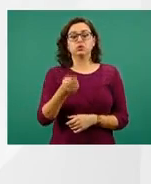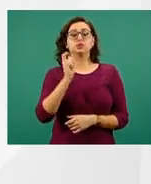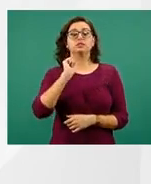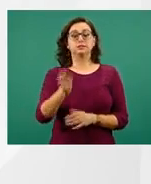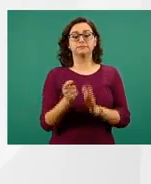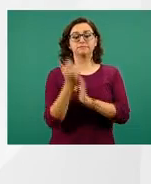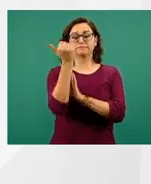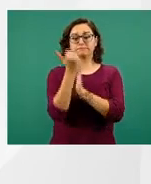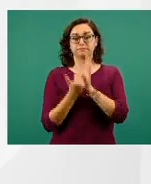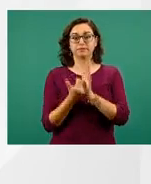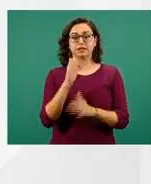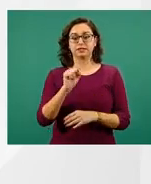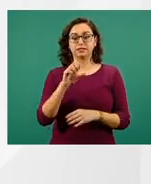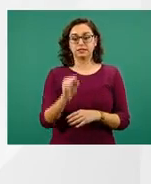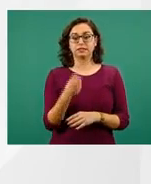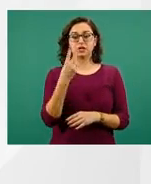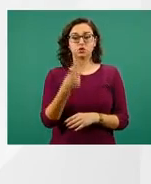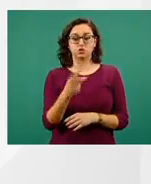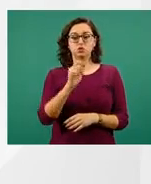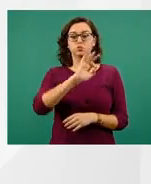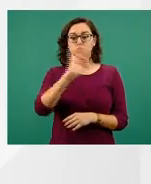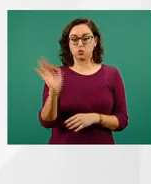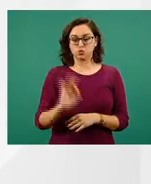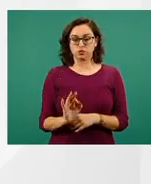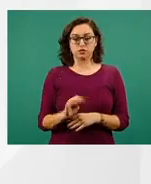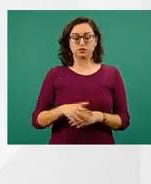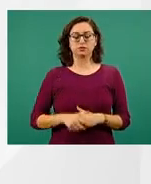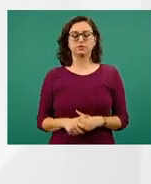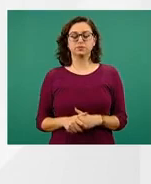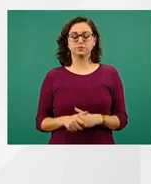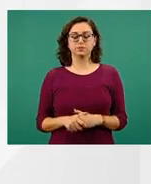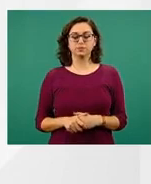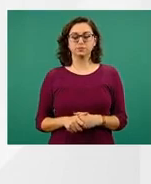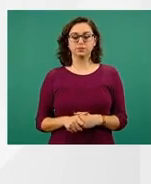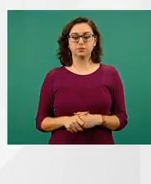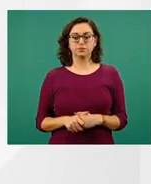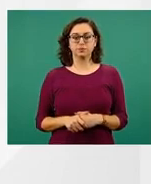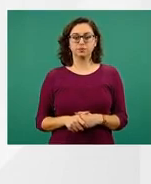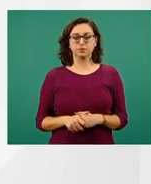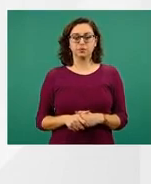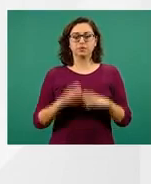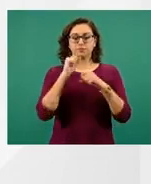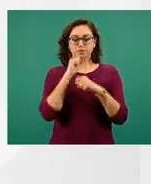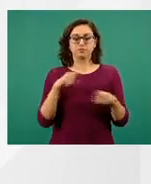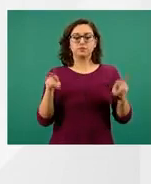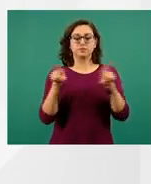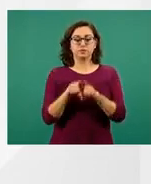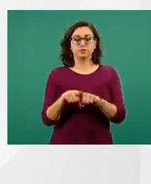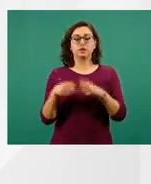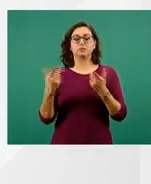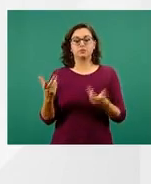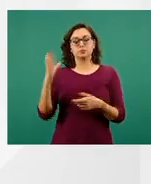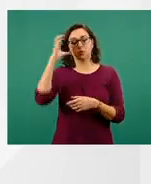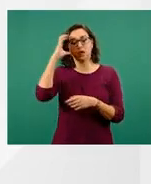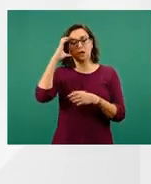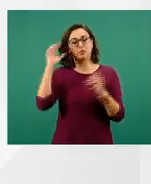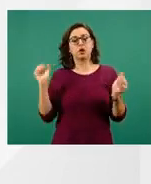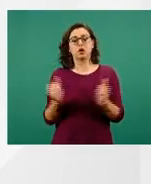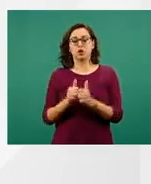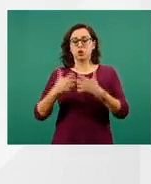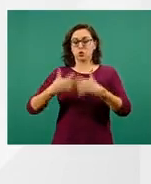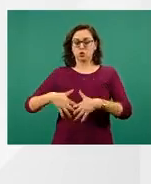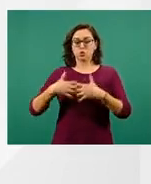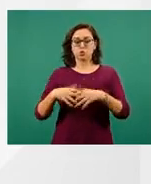de 62 puntos porcentuales en este sentido. Así como las camas de ventilador, un porcentaje máximo